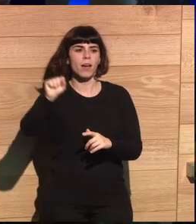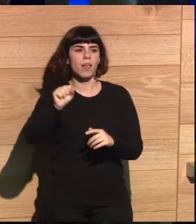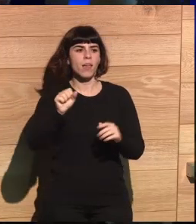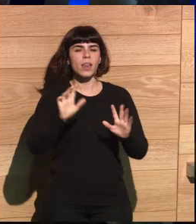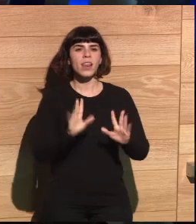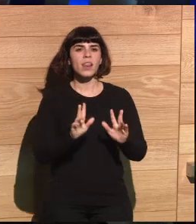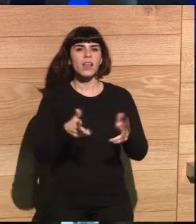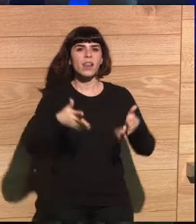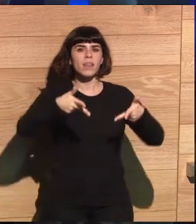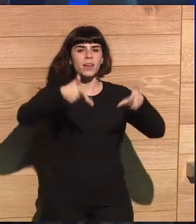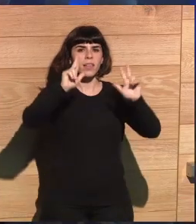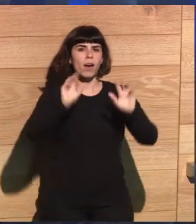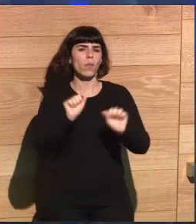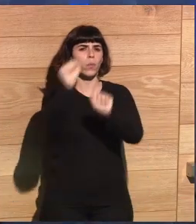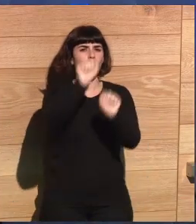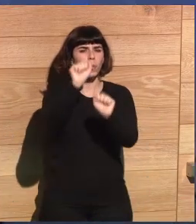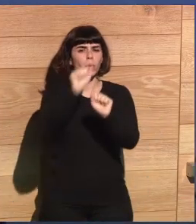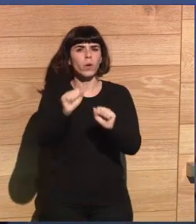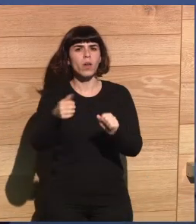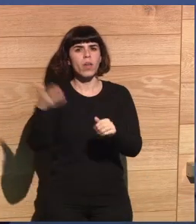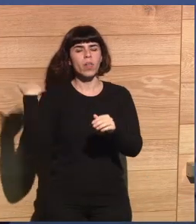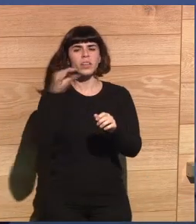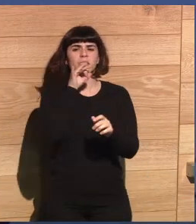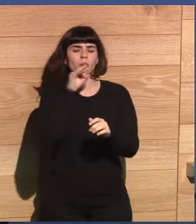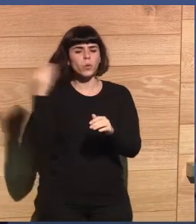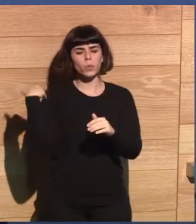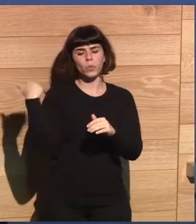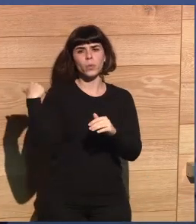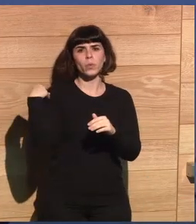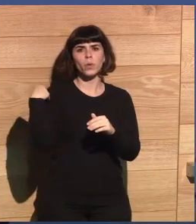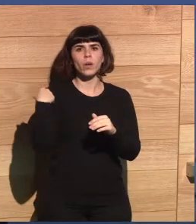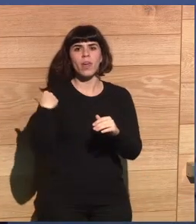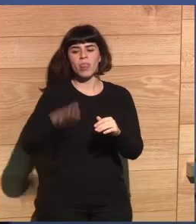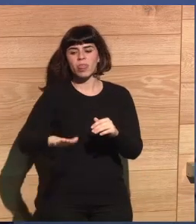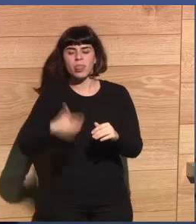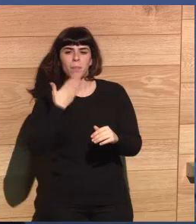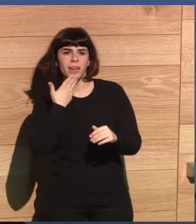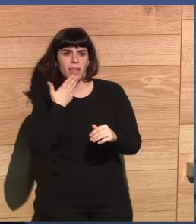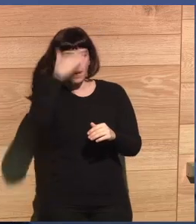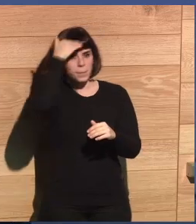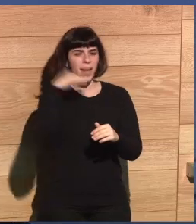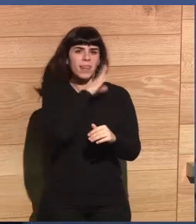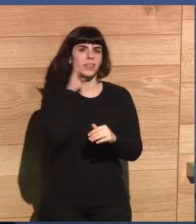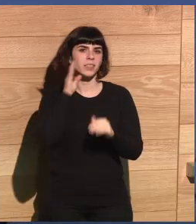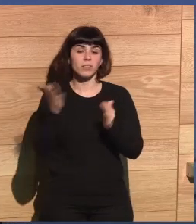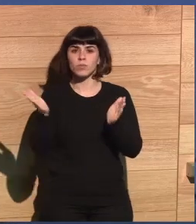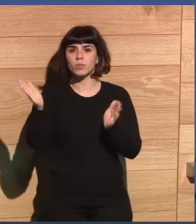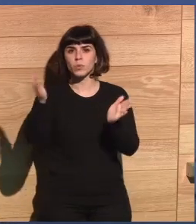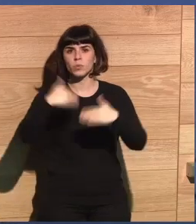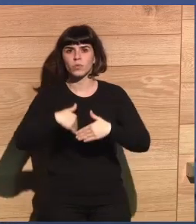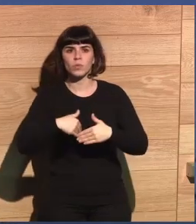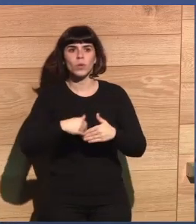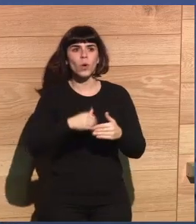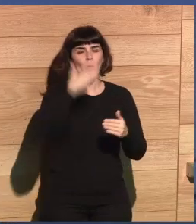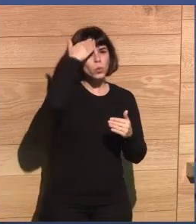2 siglos vivía en Granada una muchacha llamada Mariana Pineda. Huérfana desde pequeña, desde muy pequeña, pasó al cuidado de un tutor